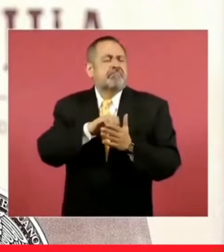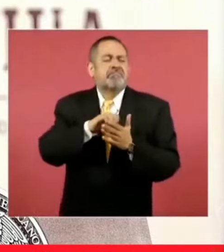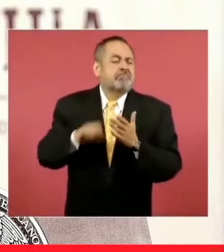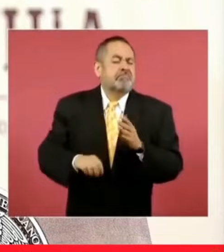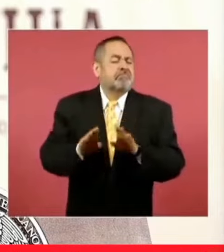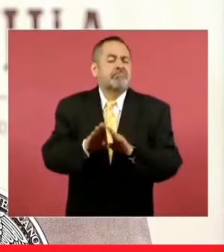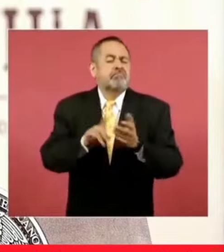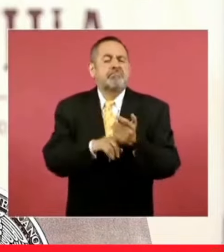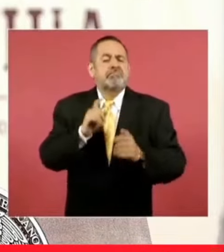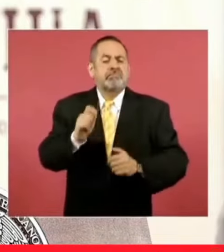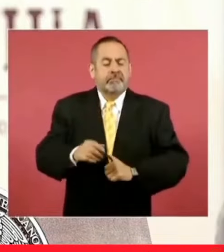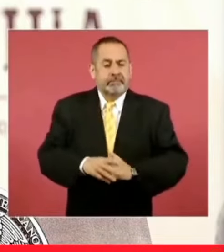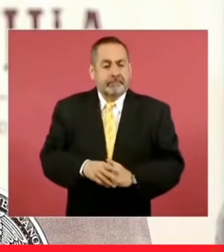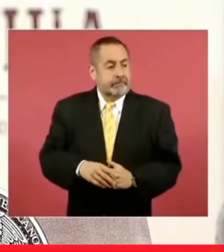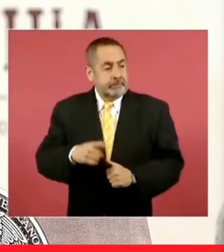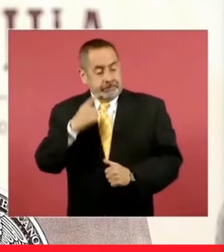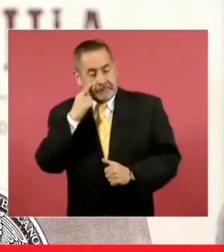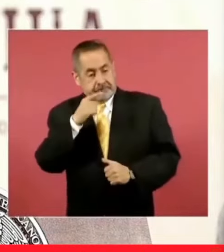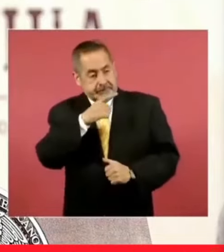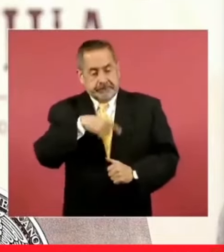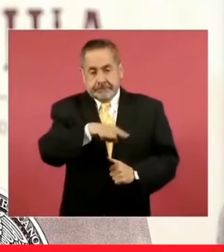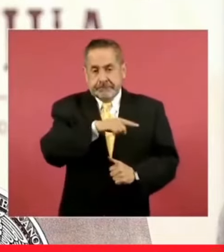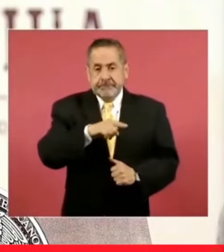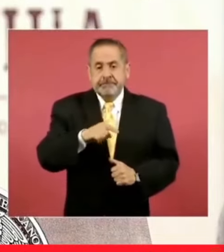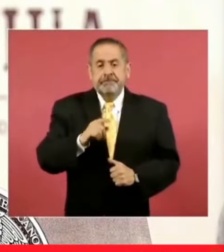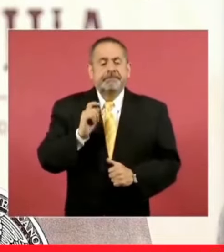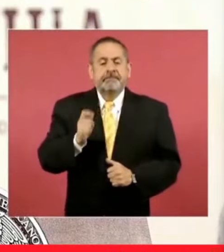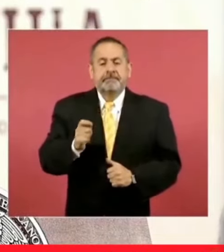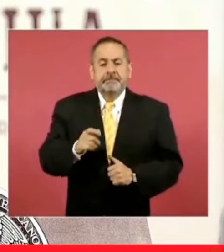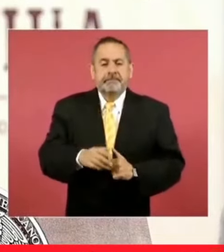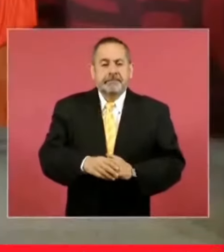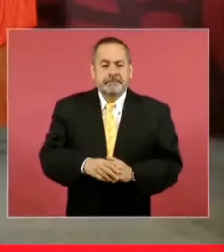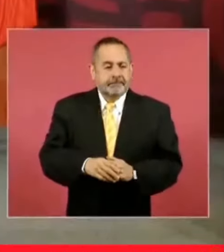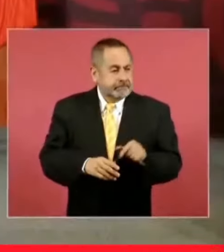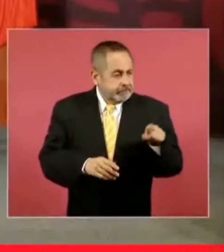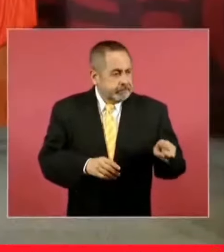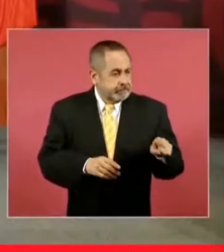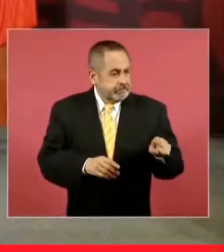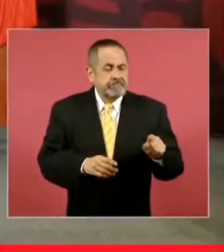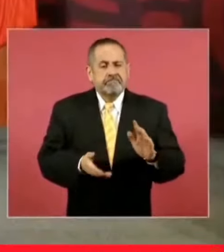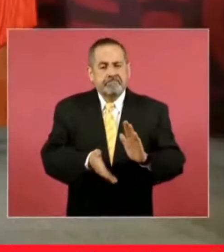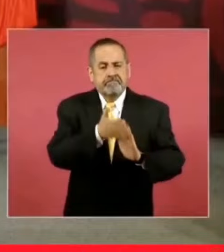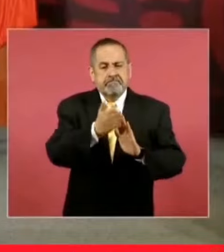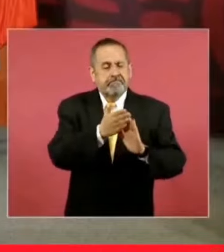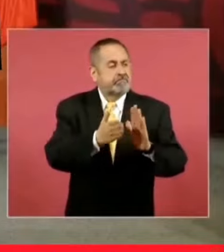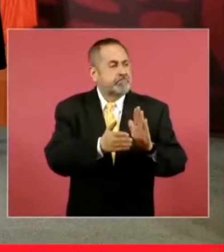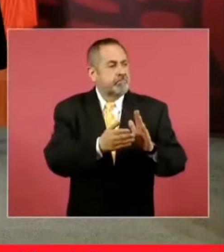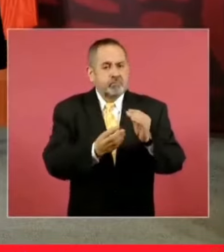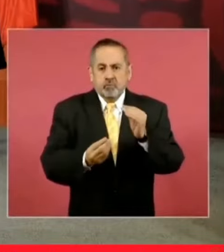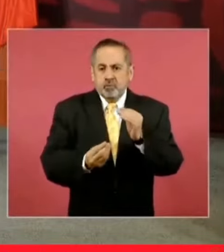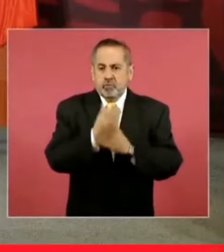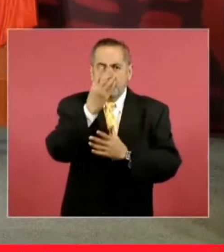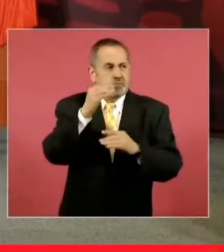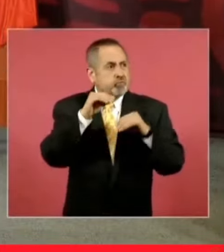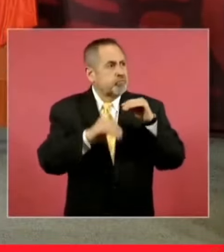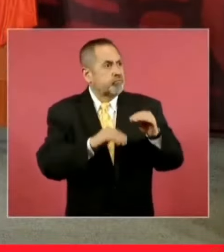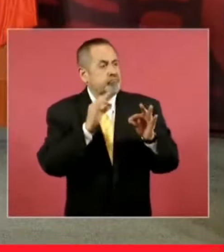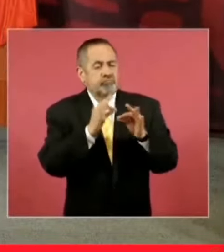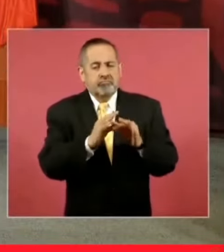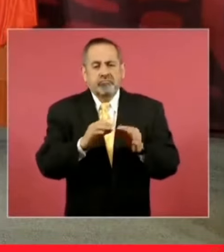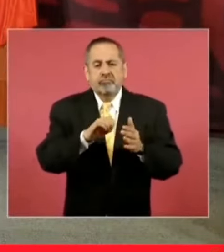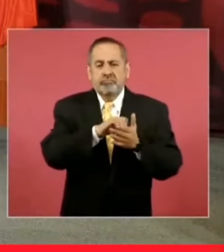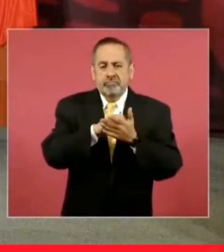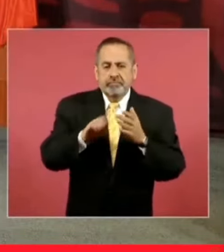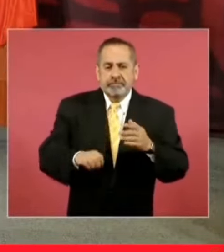algunos de los elementos que se aplicaron y que construyeron en esta presa, como es en la